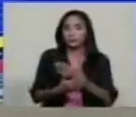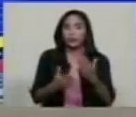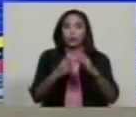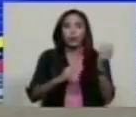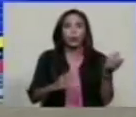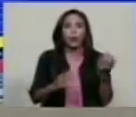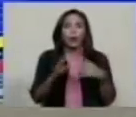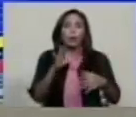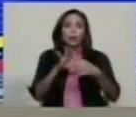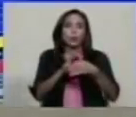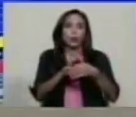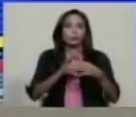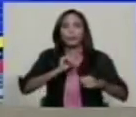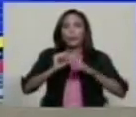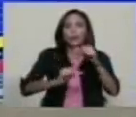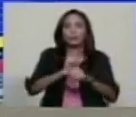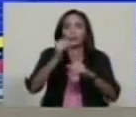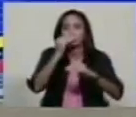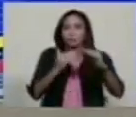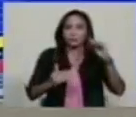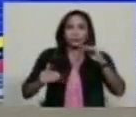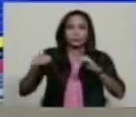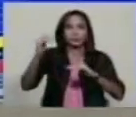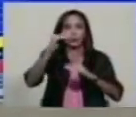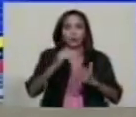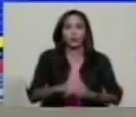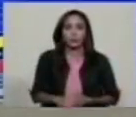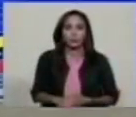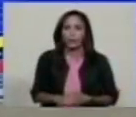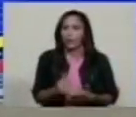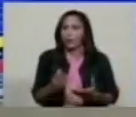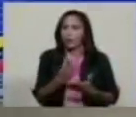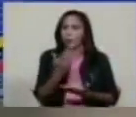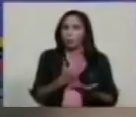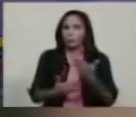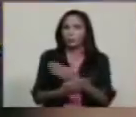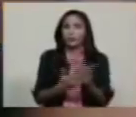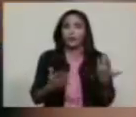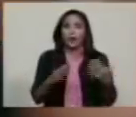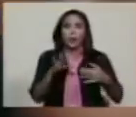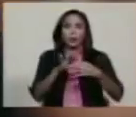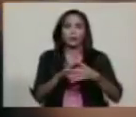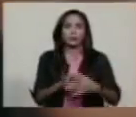asociación estratégica de alto nivel que lo que hace es fortalecerse.